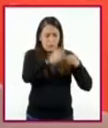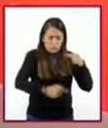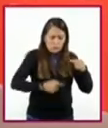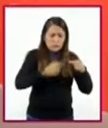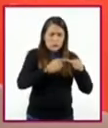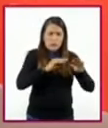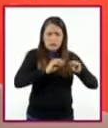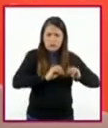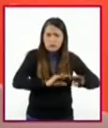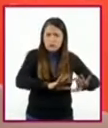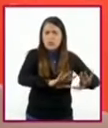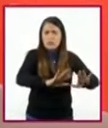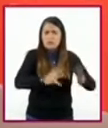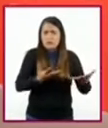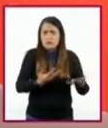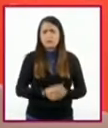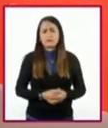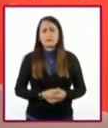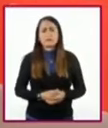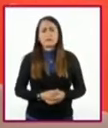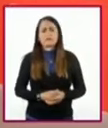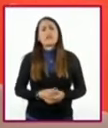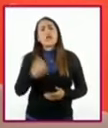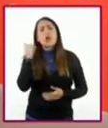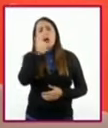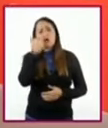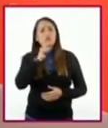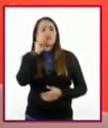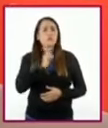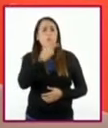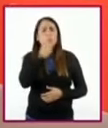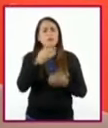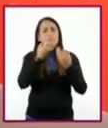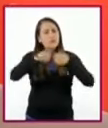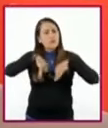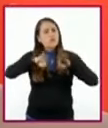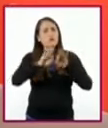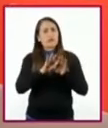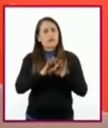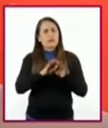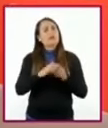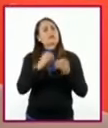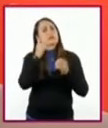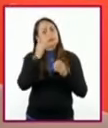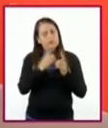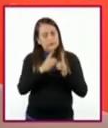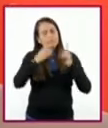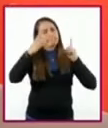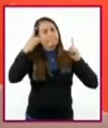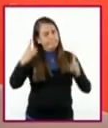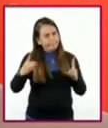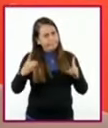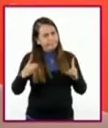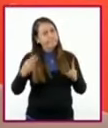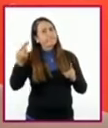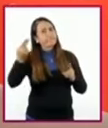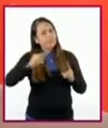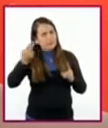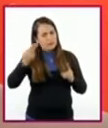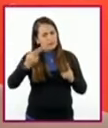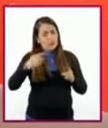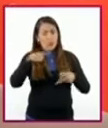Por último, alumnas y alumnos, es muy importante que continuemos guardando la sana distancia, evitando